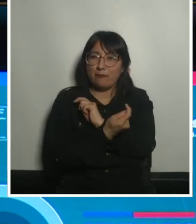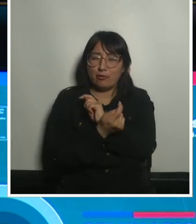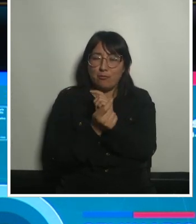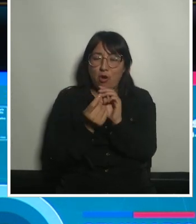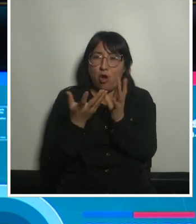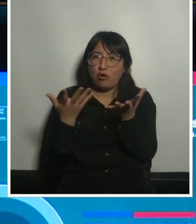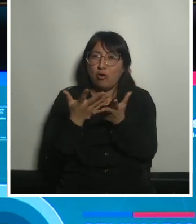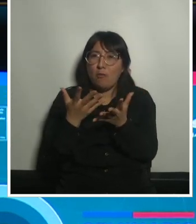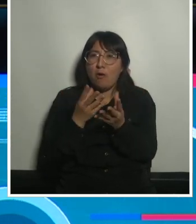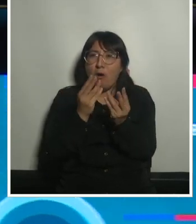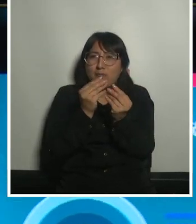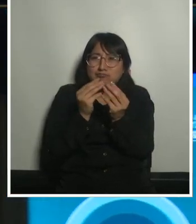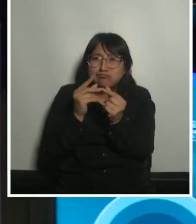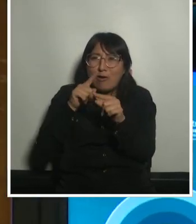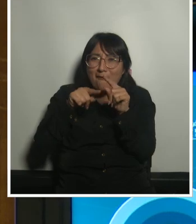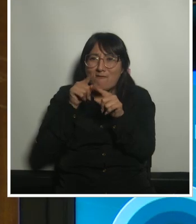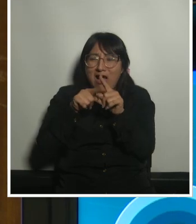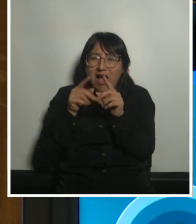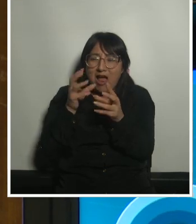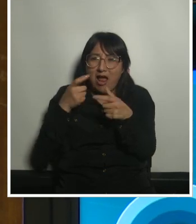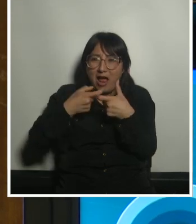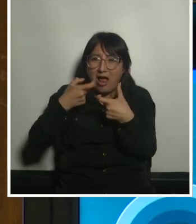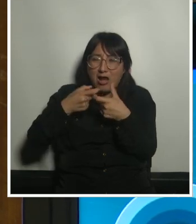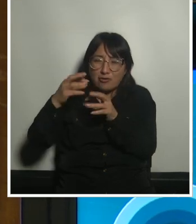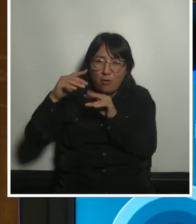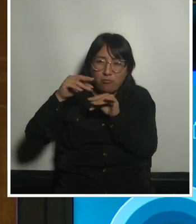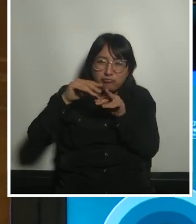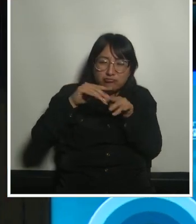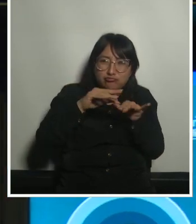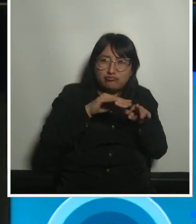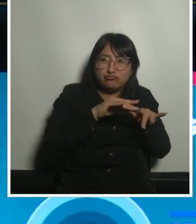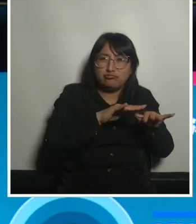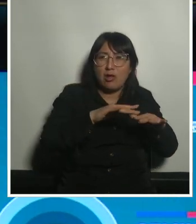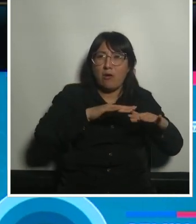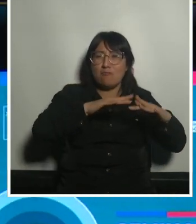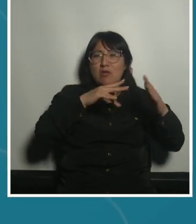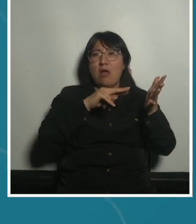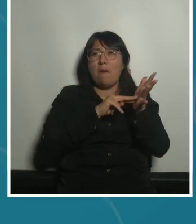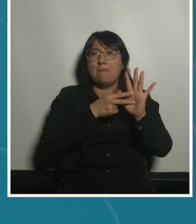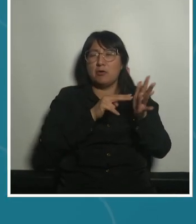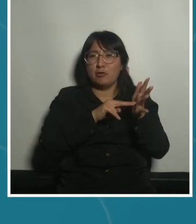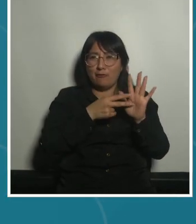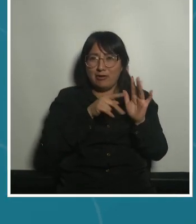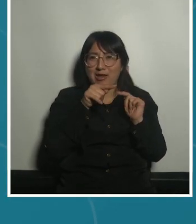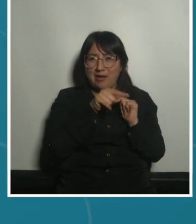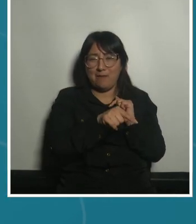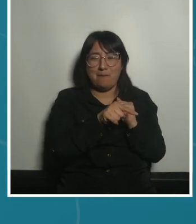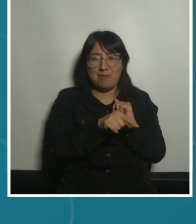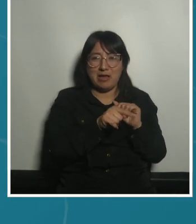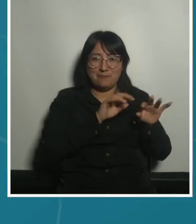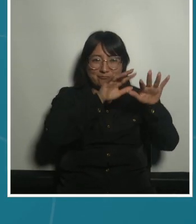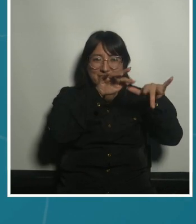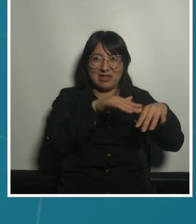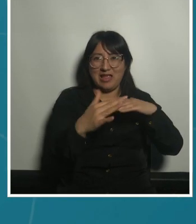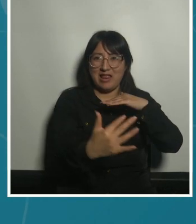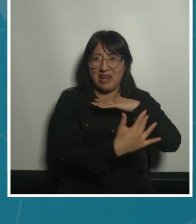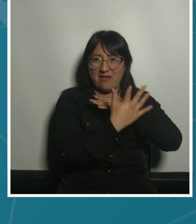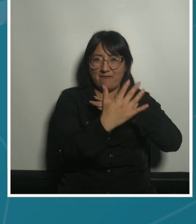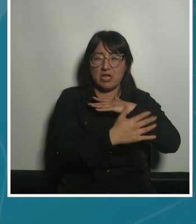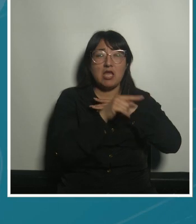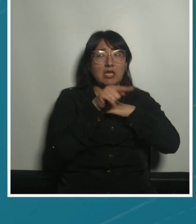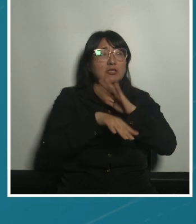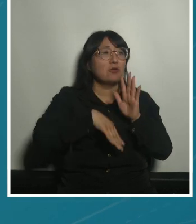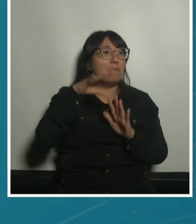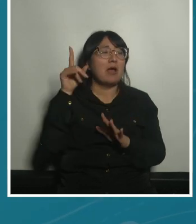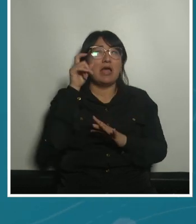una inundación en la bahía y unos problemas severos de conectividad que también de alguna manera complejizó más